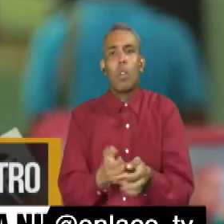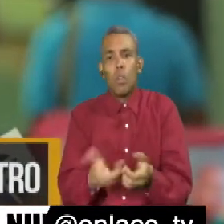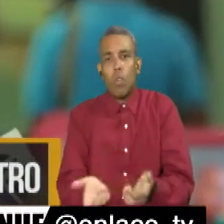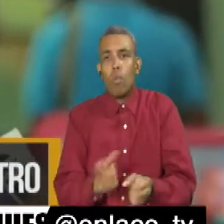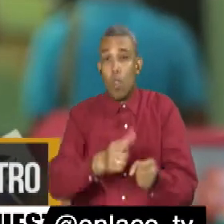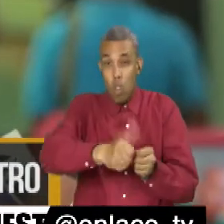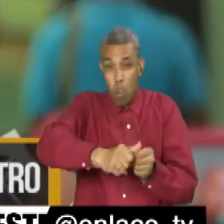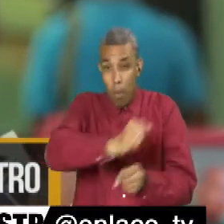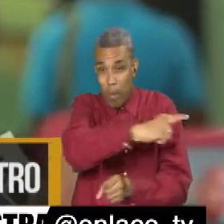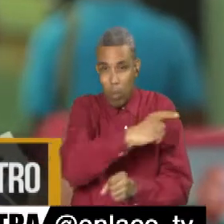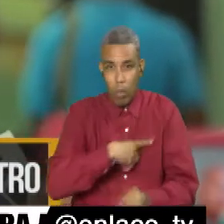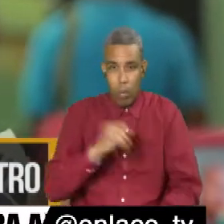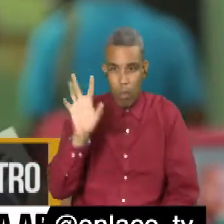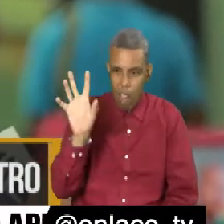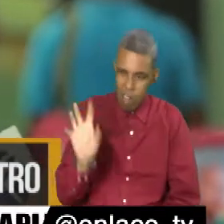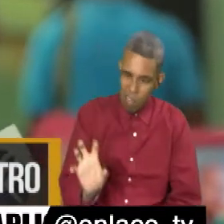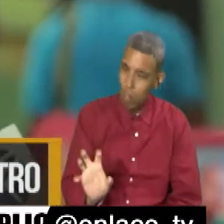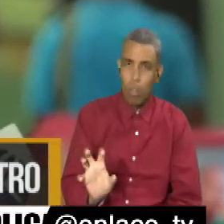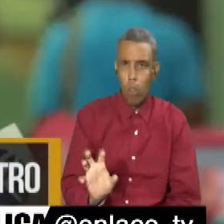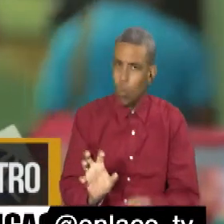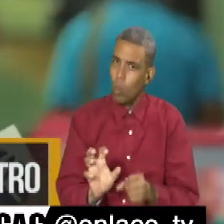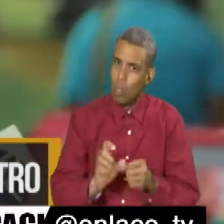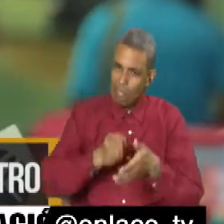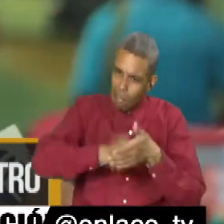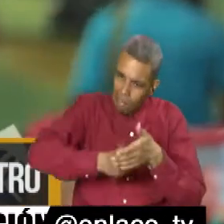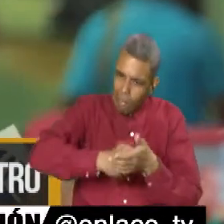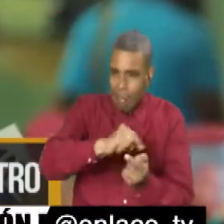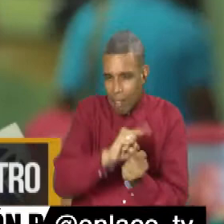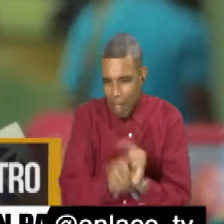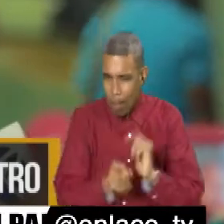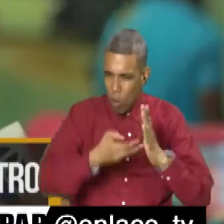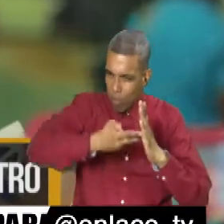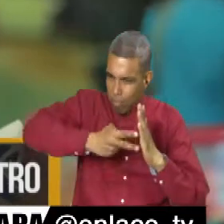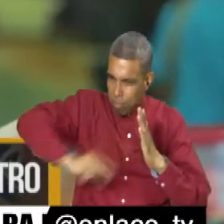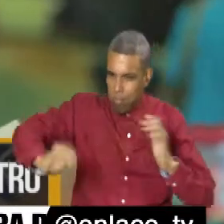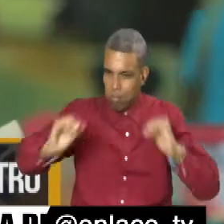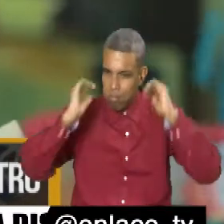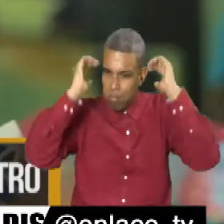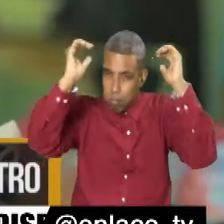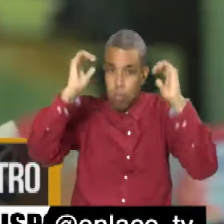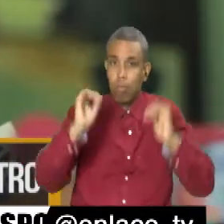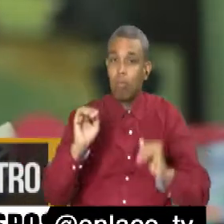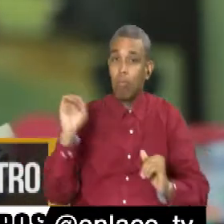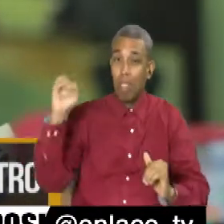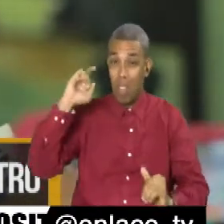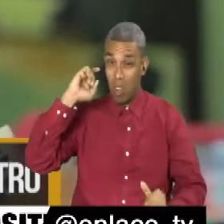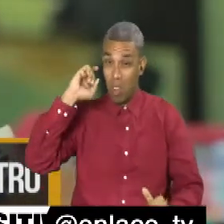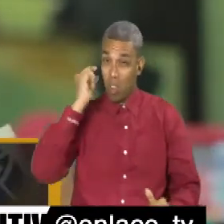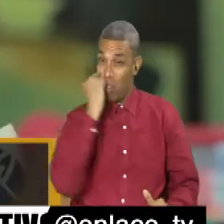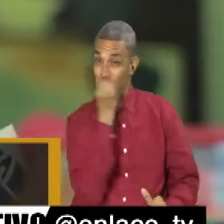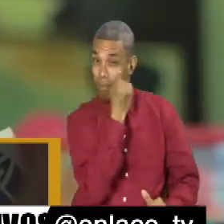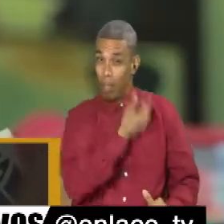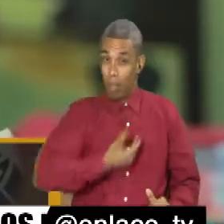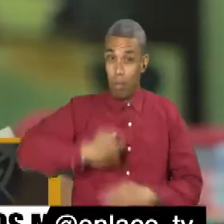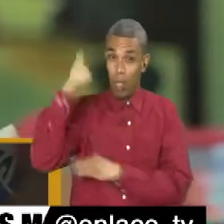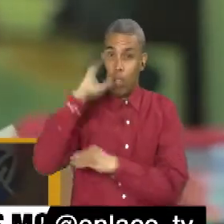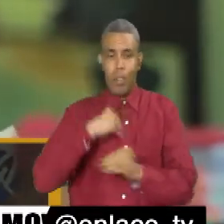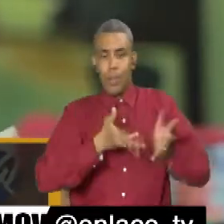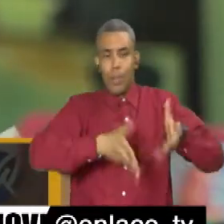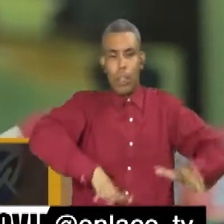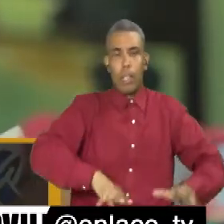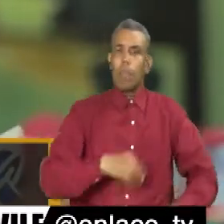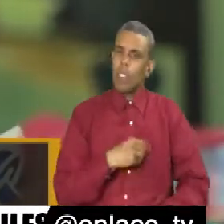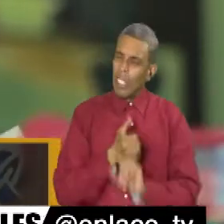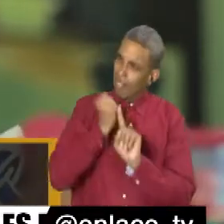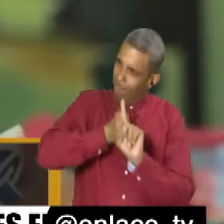modernizada. No vamos a dar nuestro brazo a torcer, necesitamos la modernización, necesitamos evitar la chatarrización